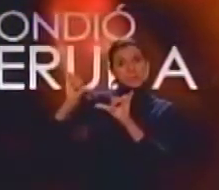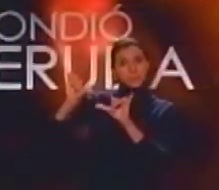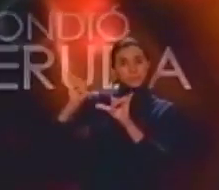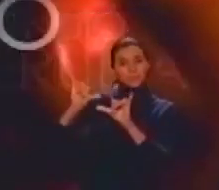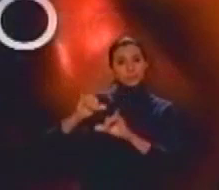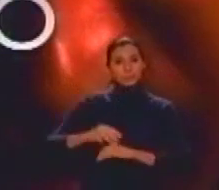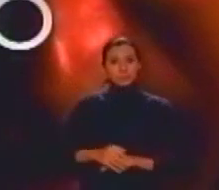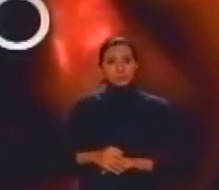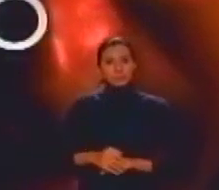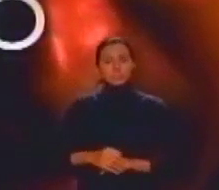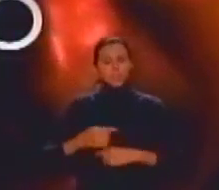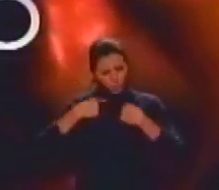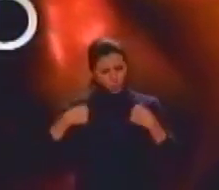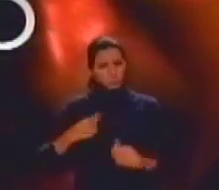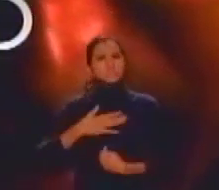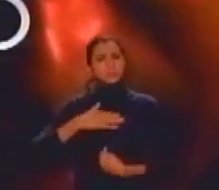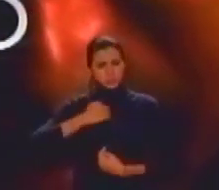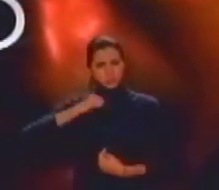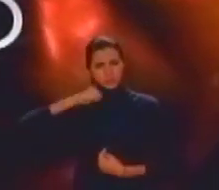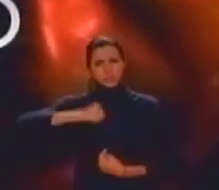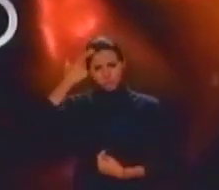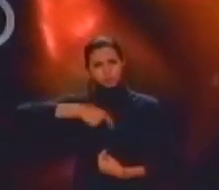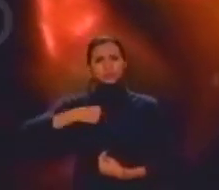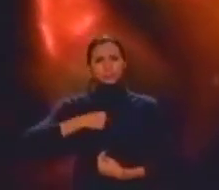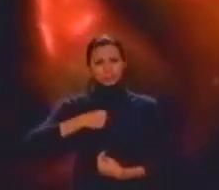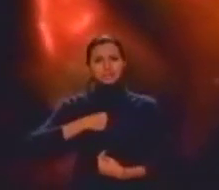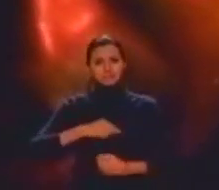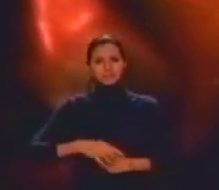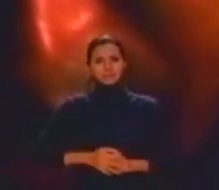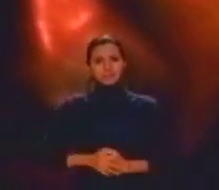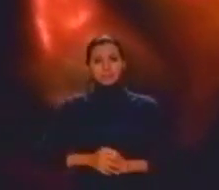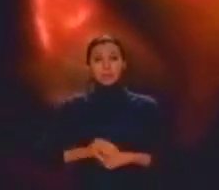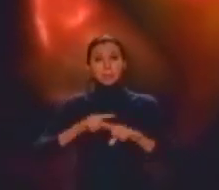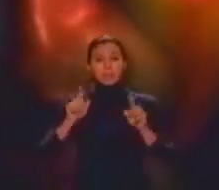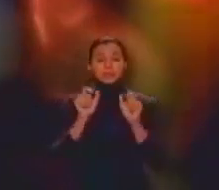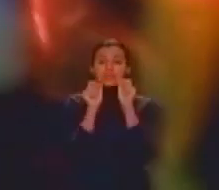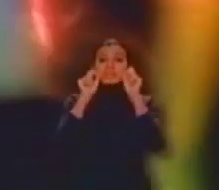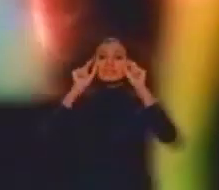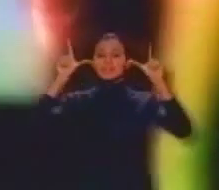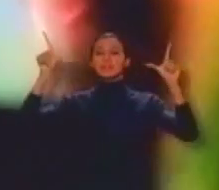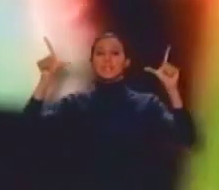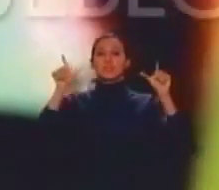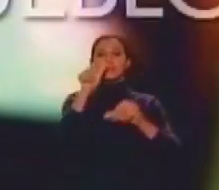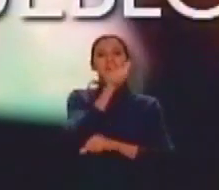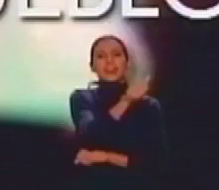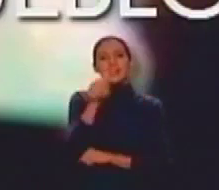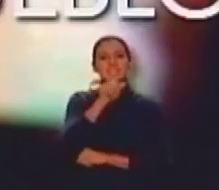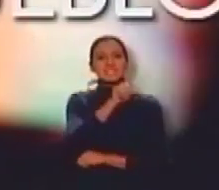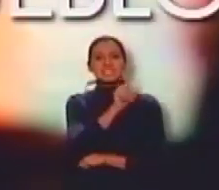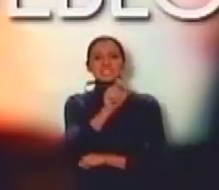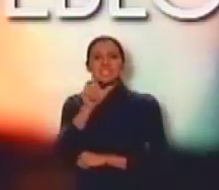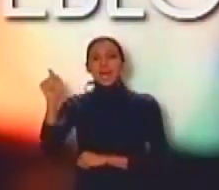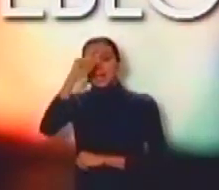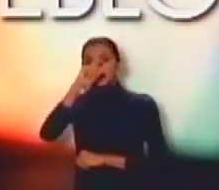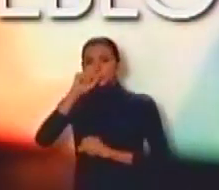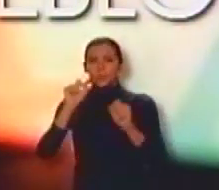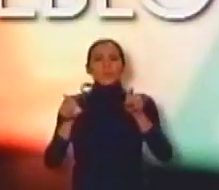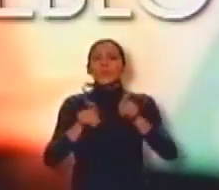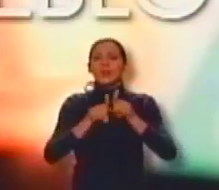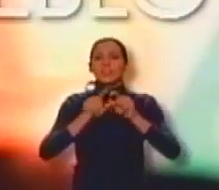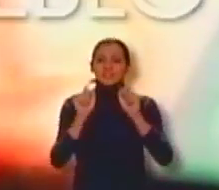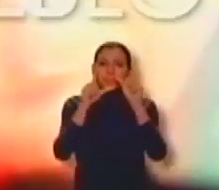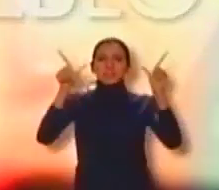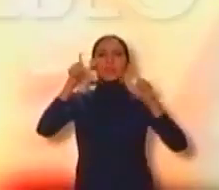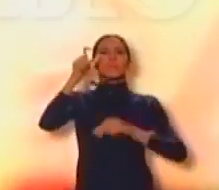Neruda, desde el corazón, sí soy yo. Pero despierto cada 100 años, cuando despierta el pueblo.